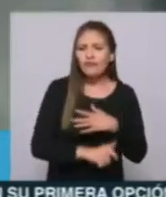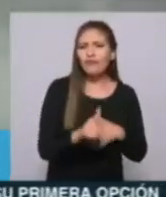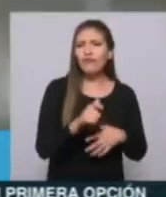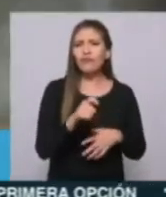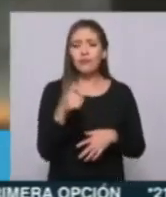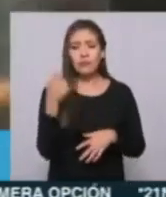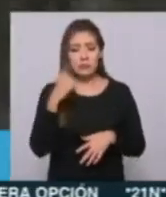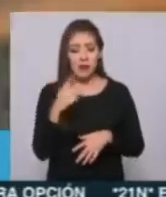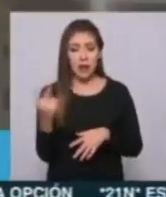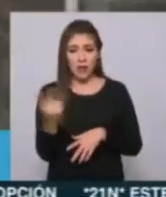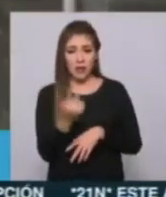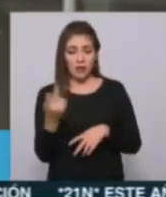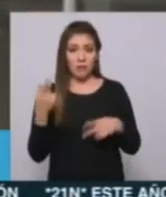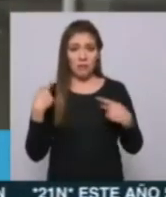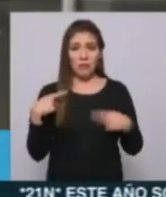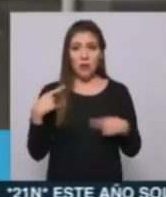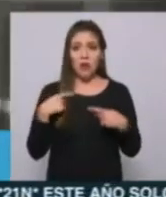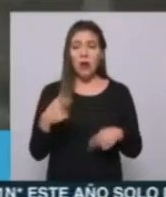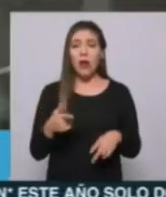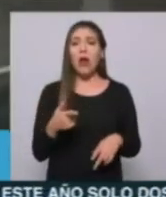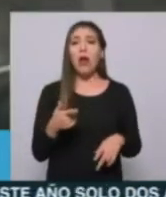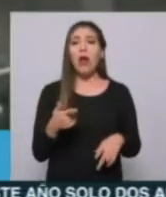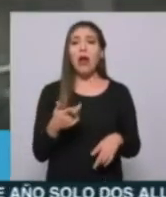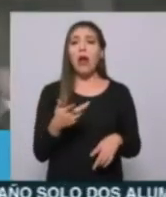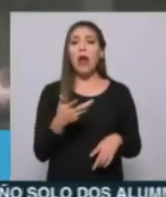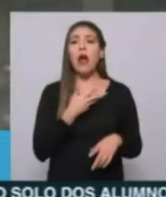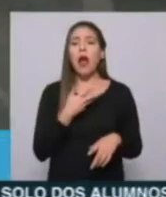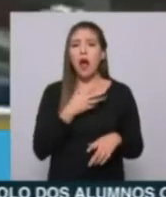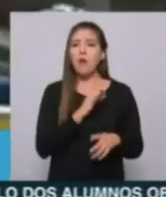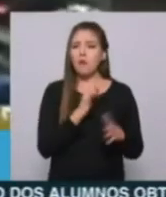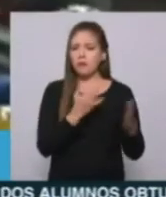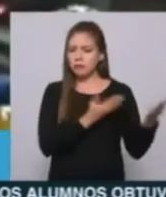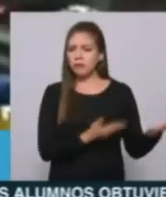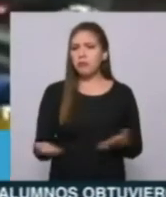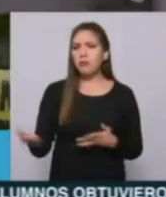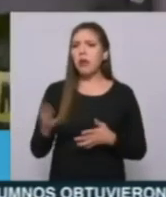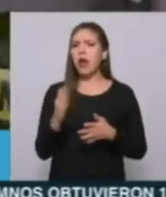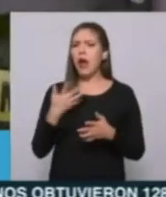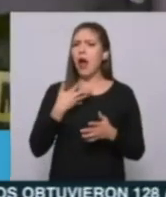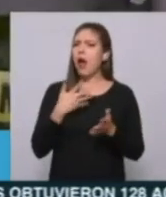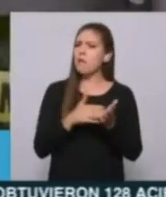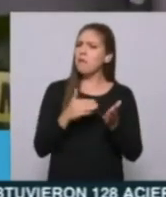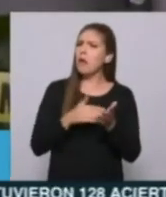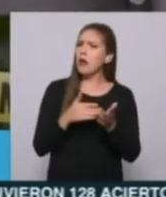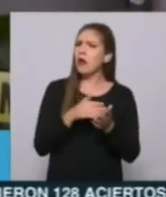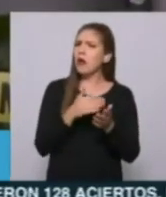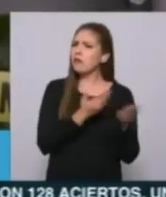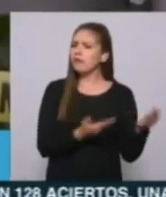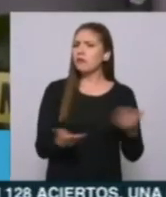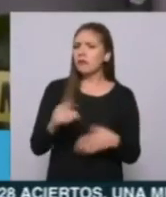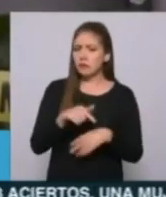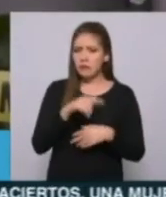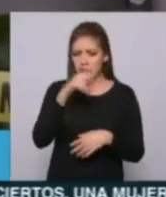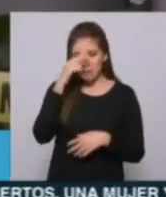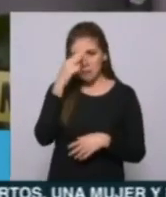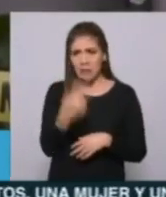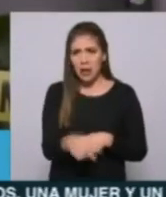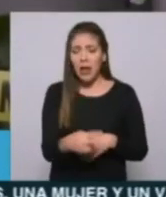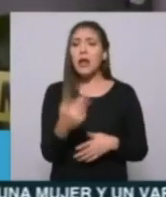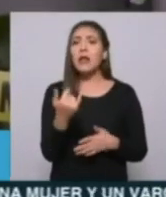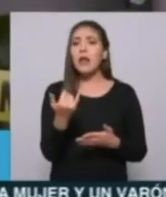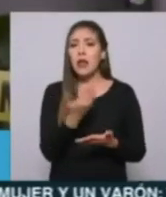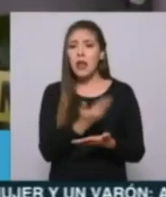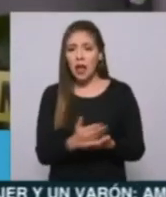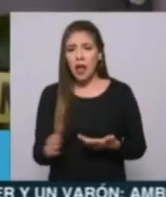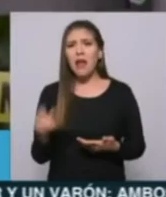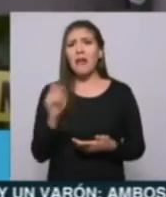estos personajes obtuviesen un ingreso de manera legal al país y además realizan actividades